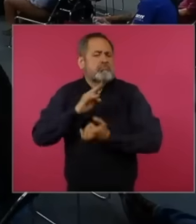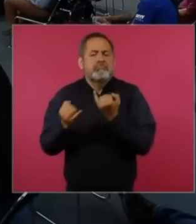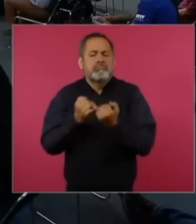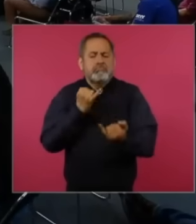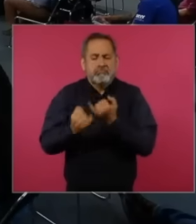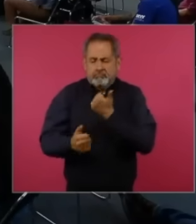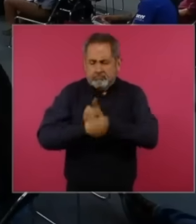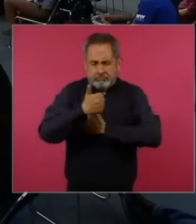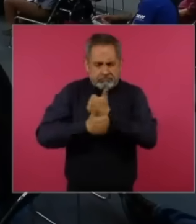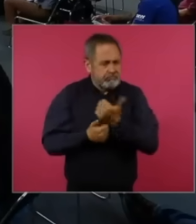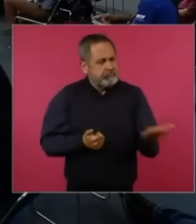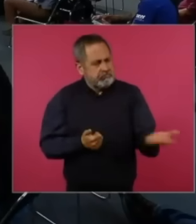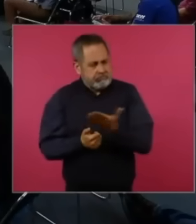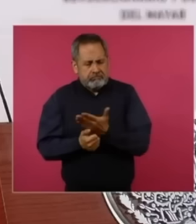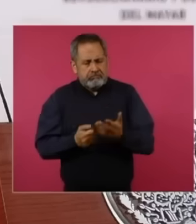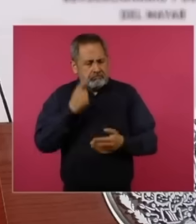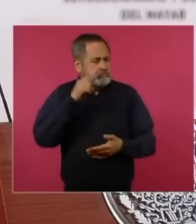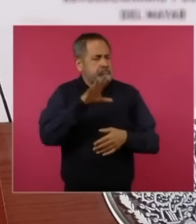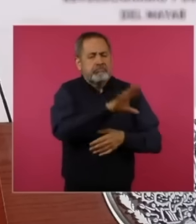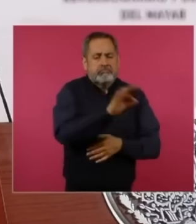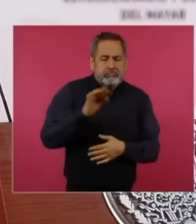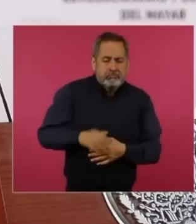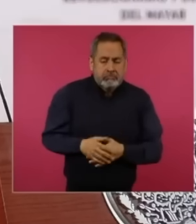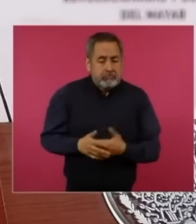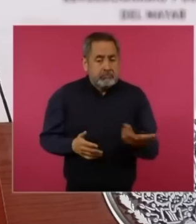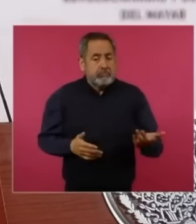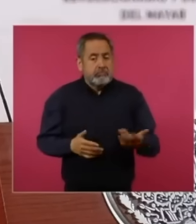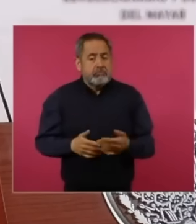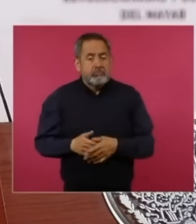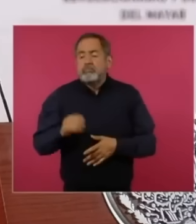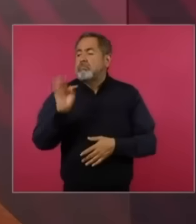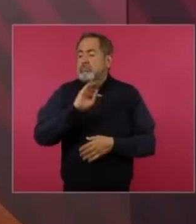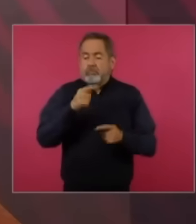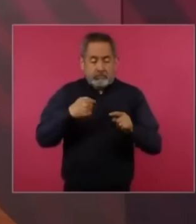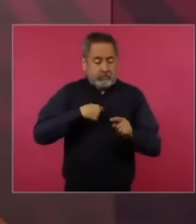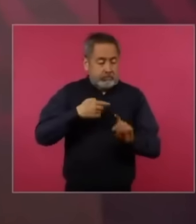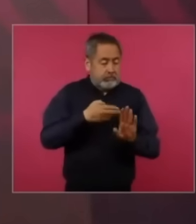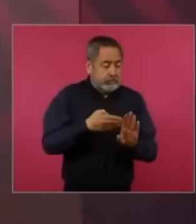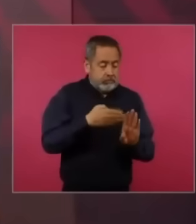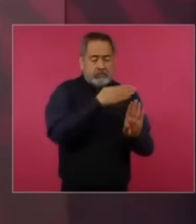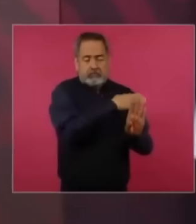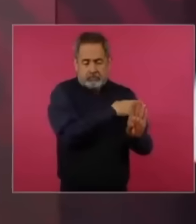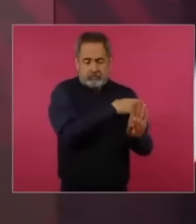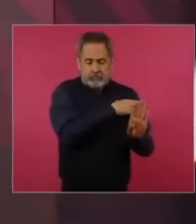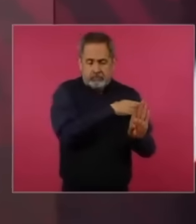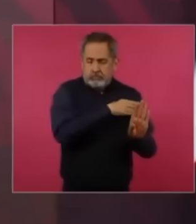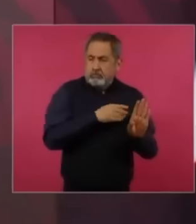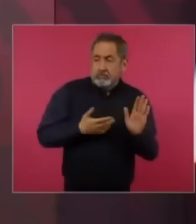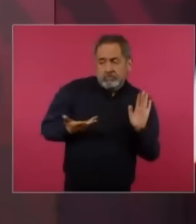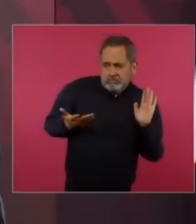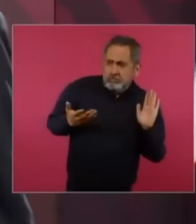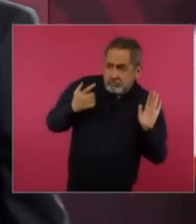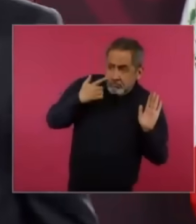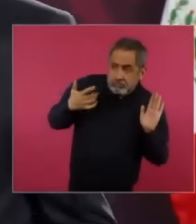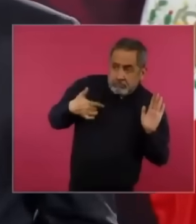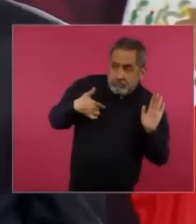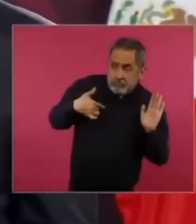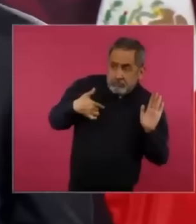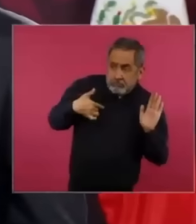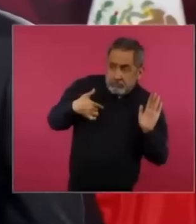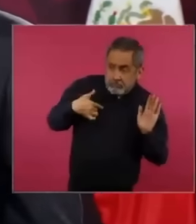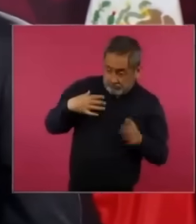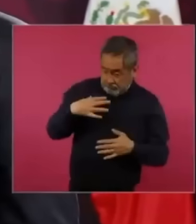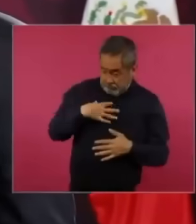participar se van a sentir muy orgullosos yo estuve Sí y eh